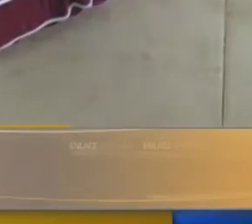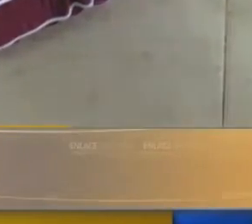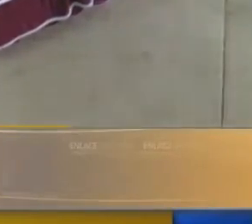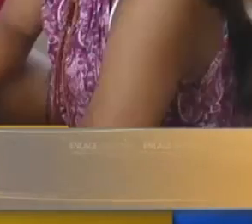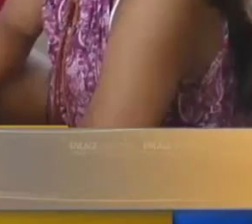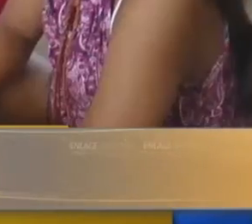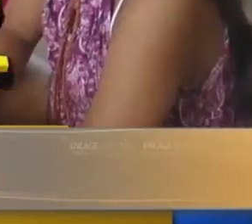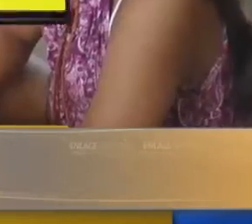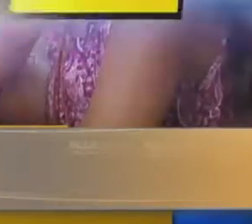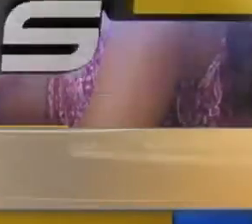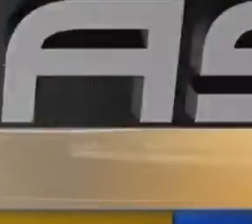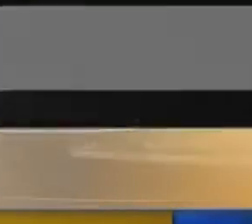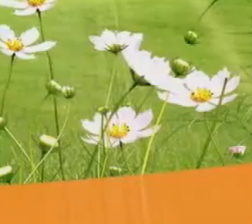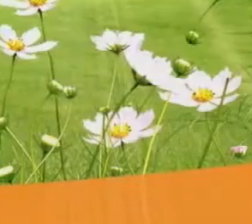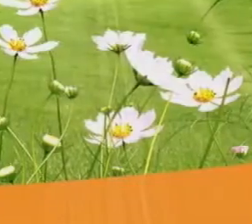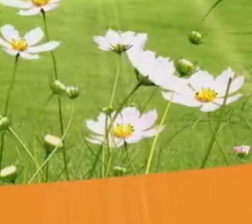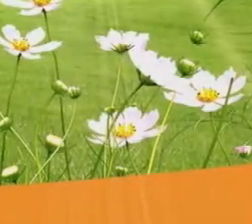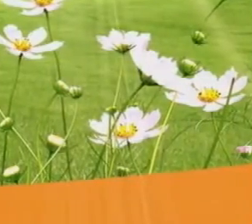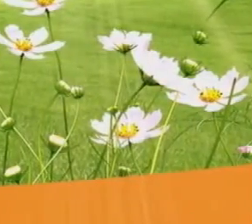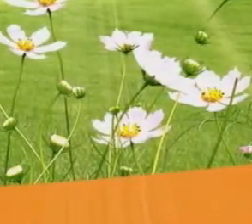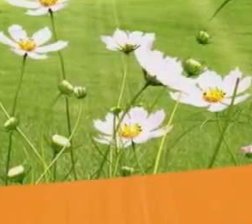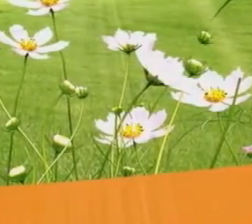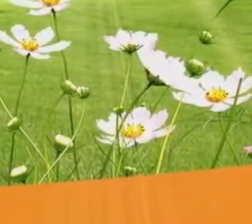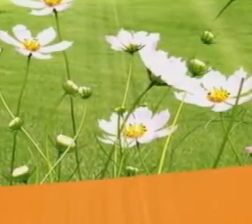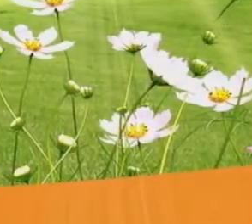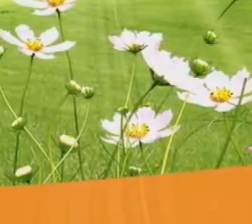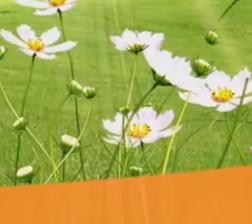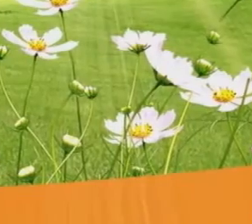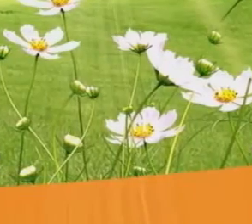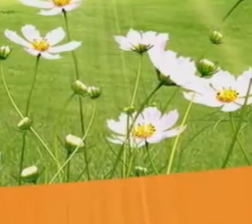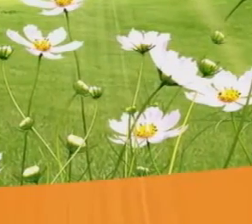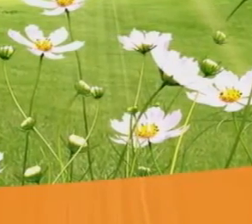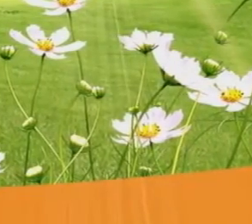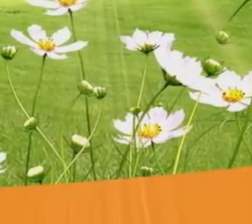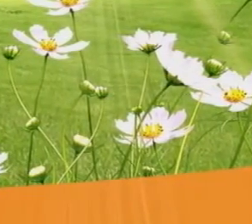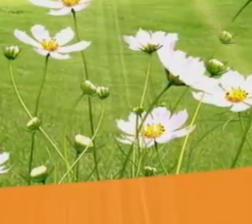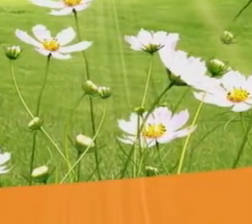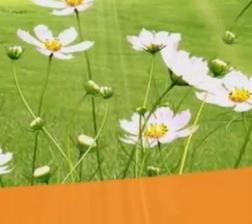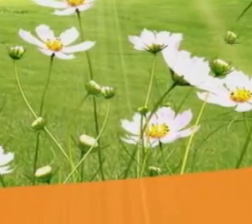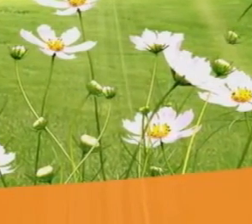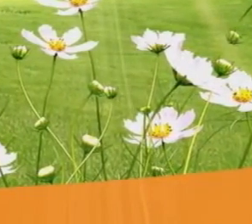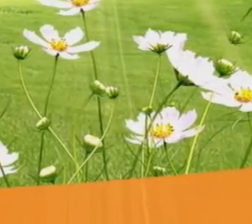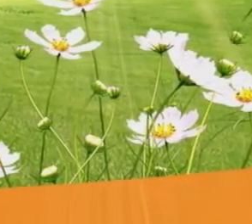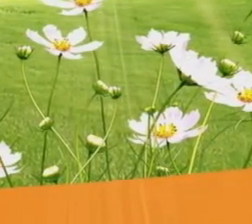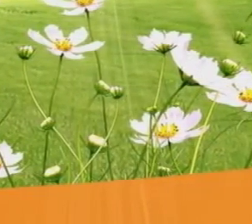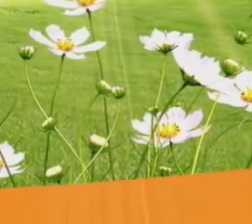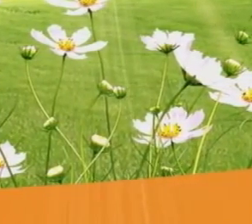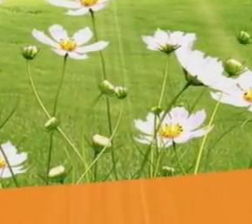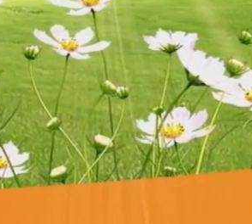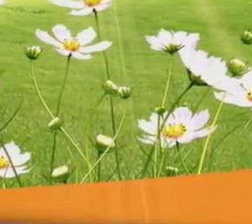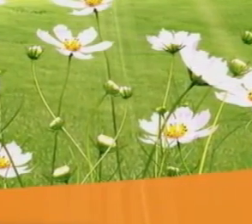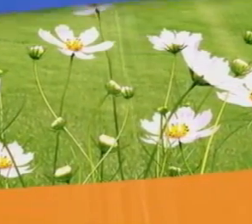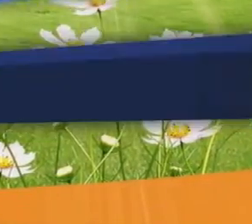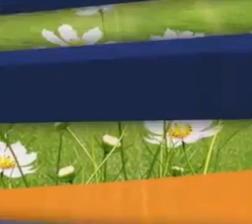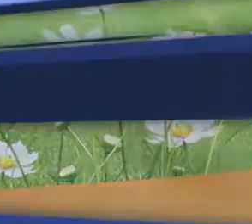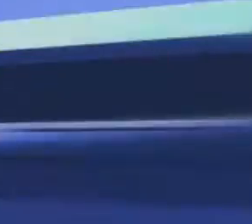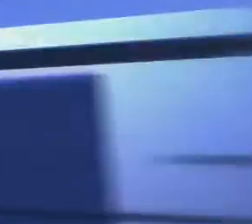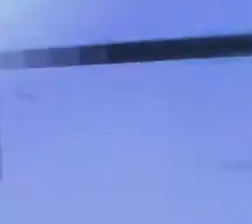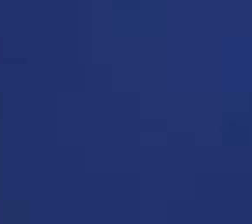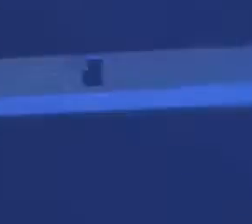y 6 de Barranca Bermeja. Con el patrocinio de Barzola Ecológico, Barzola Aroma, Delicias, líder en limpieza.